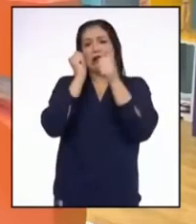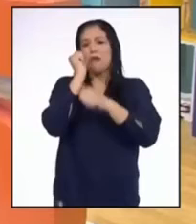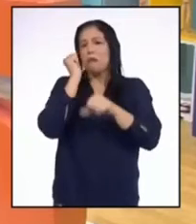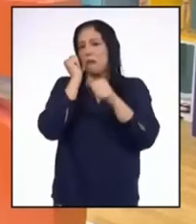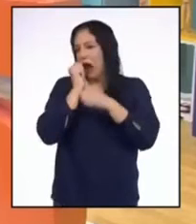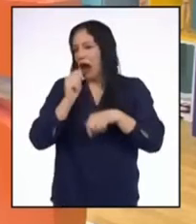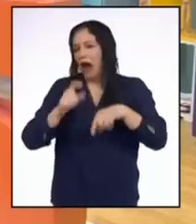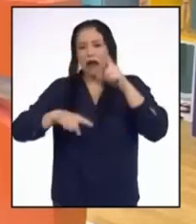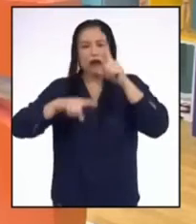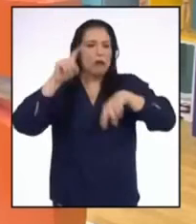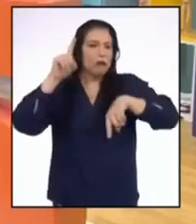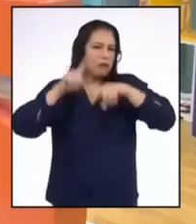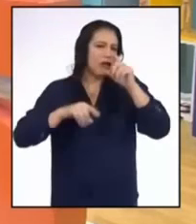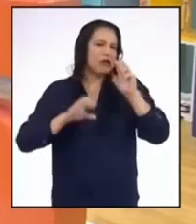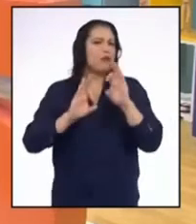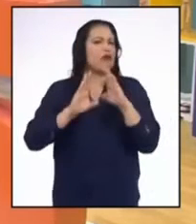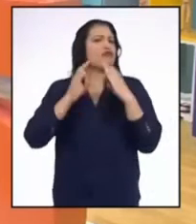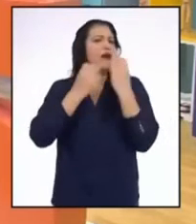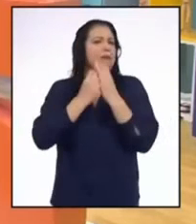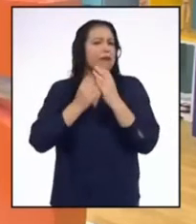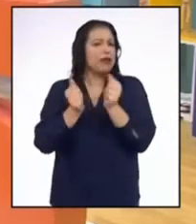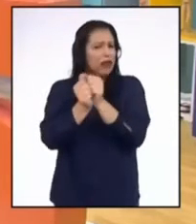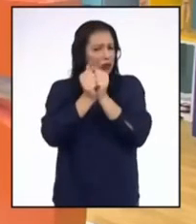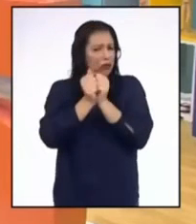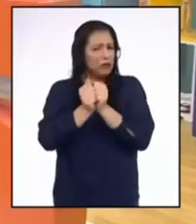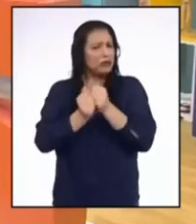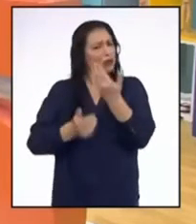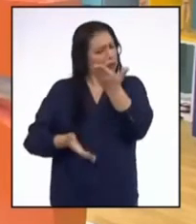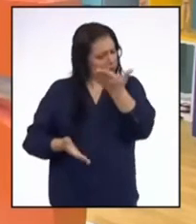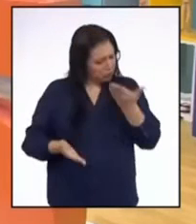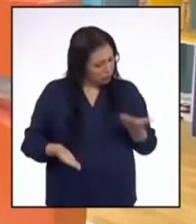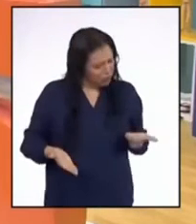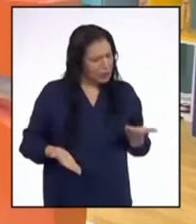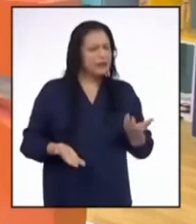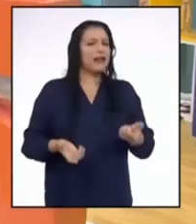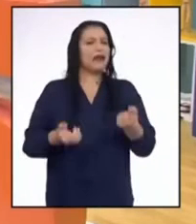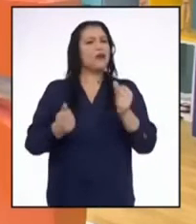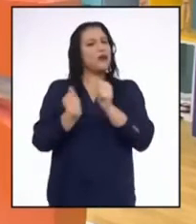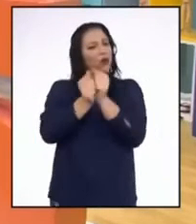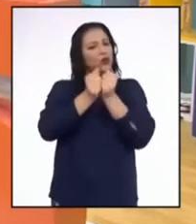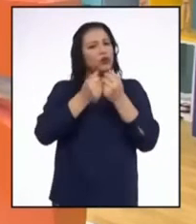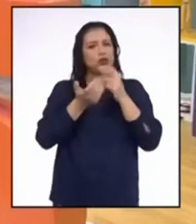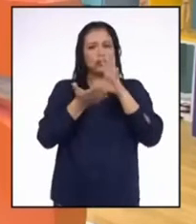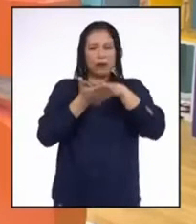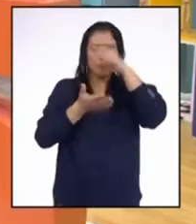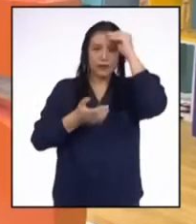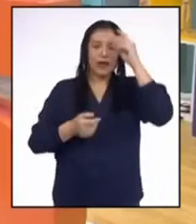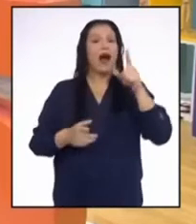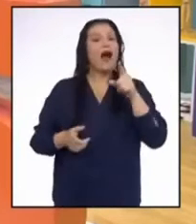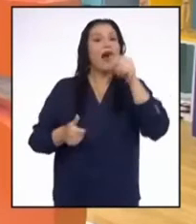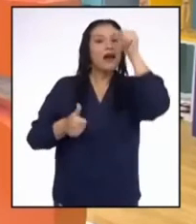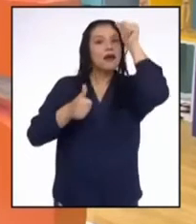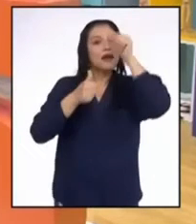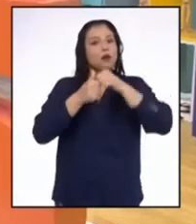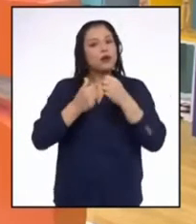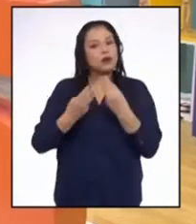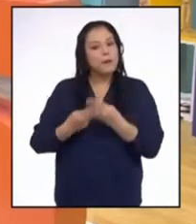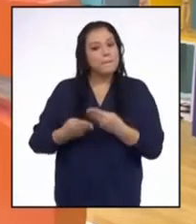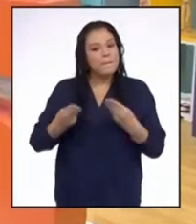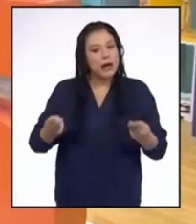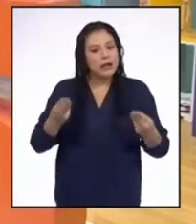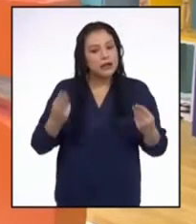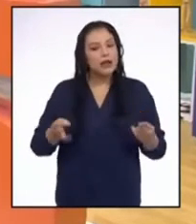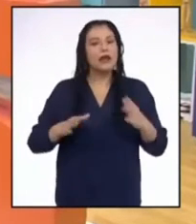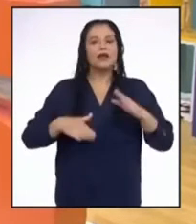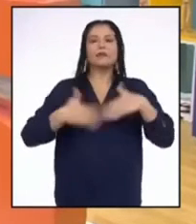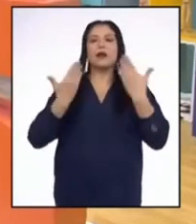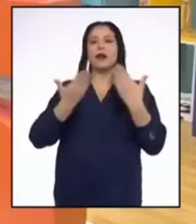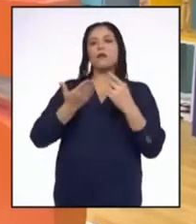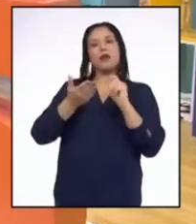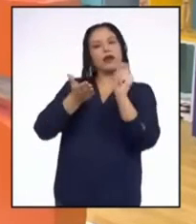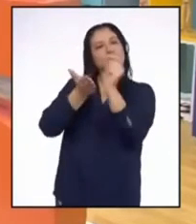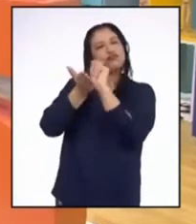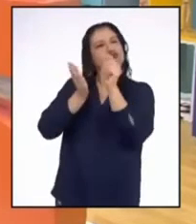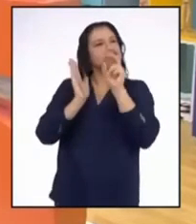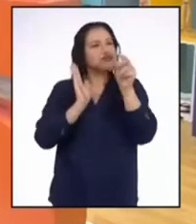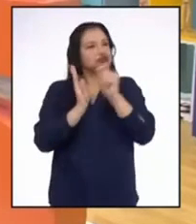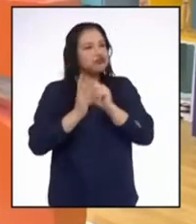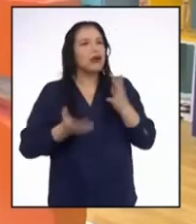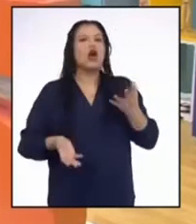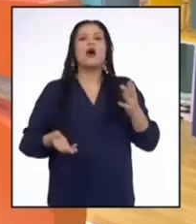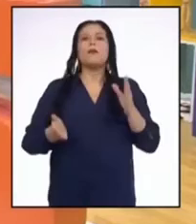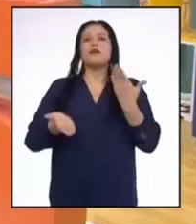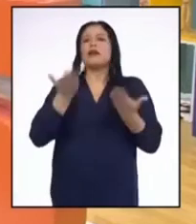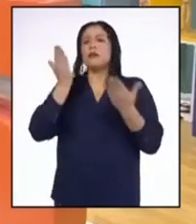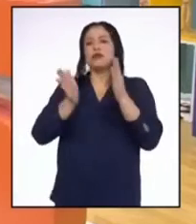alguna prima o algún familiar que viva contigo, invítalo a acompañarte. Recuerden tener a la mano sus materiales para poder hacer los apuntes, como